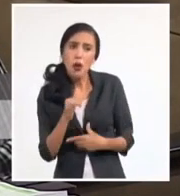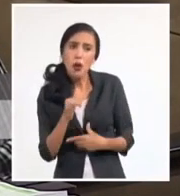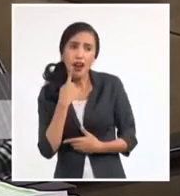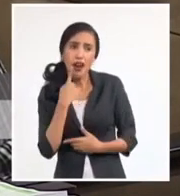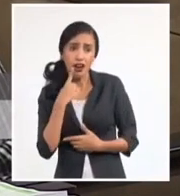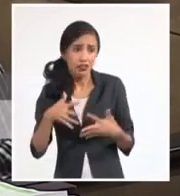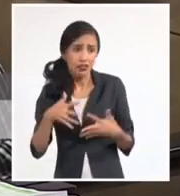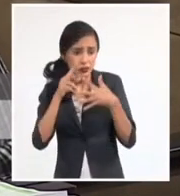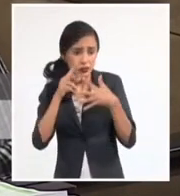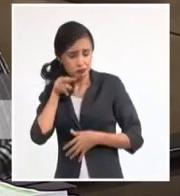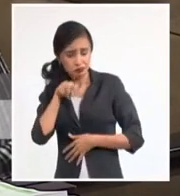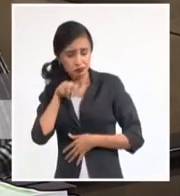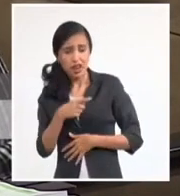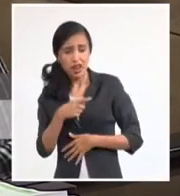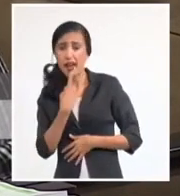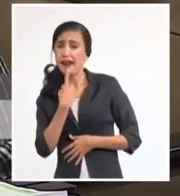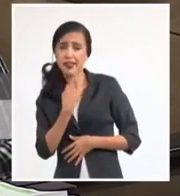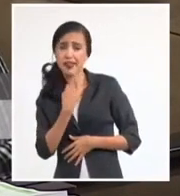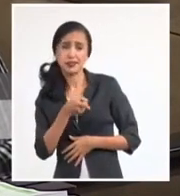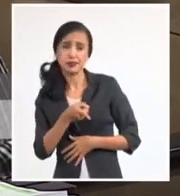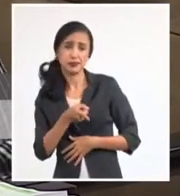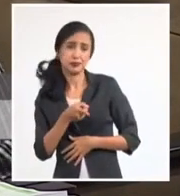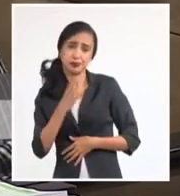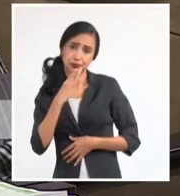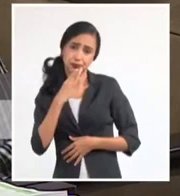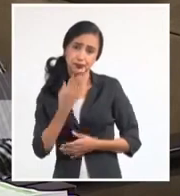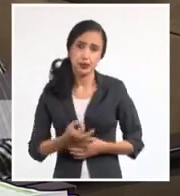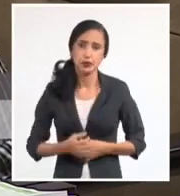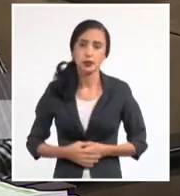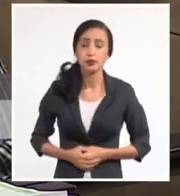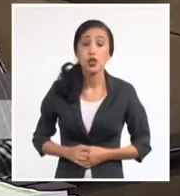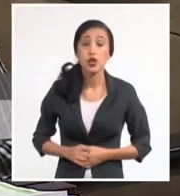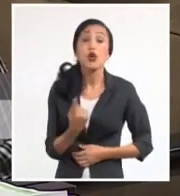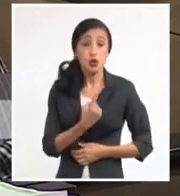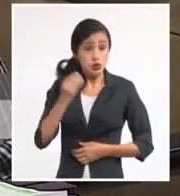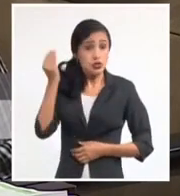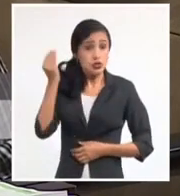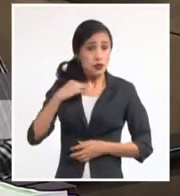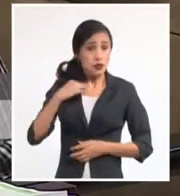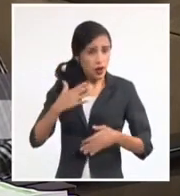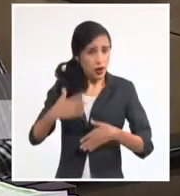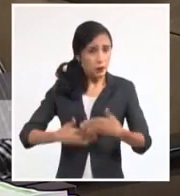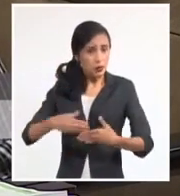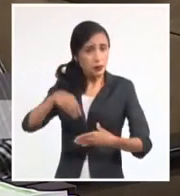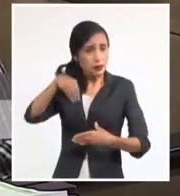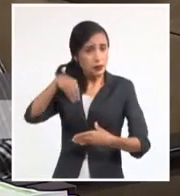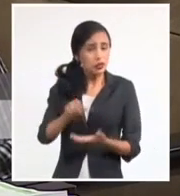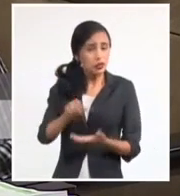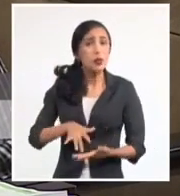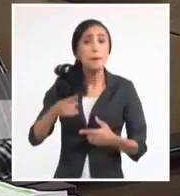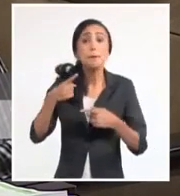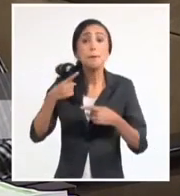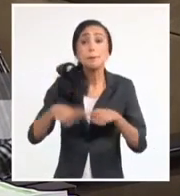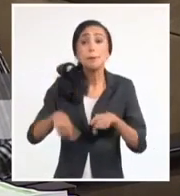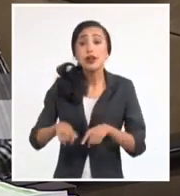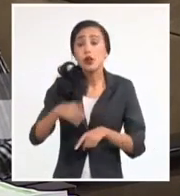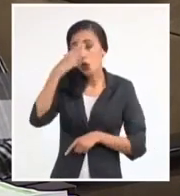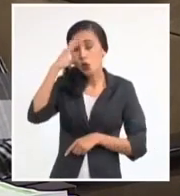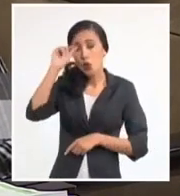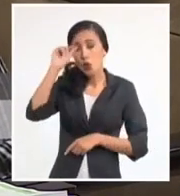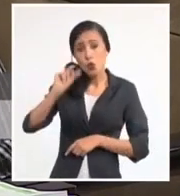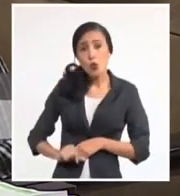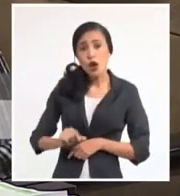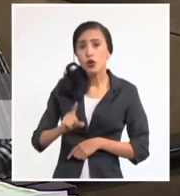tenemos contradicciones y situaciones conflictuales en nuestra sociedad, pero no vivimos los cubanos en una sociedad